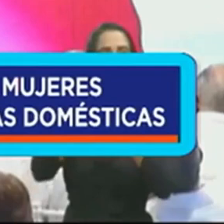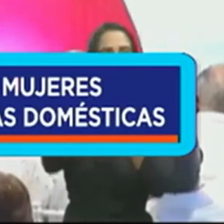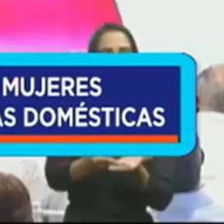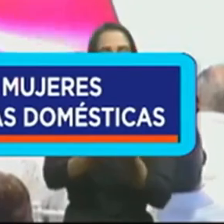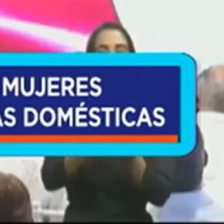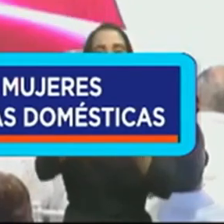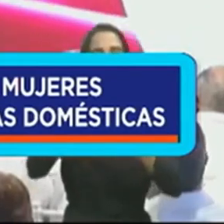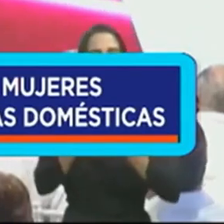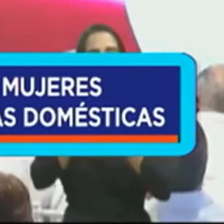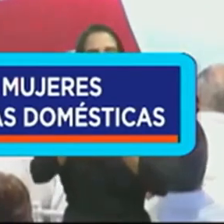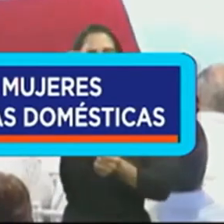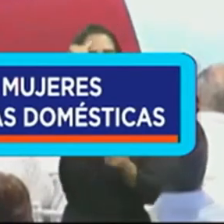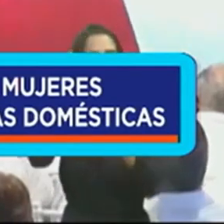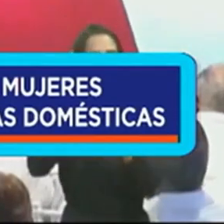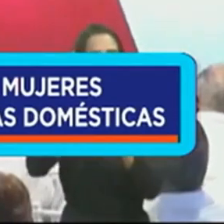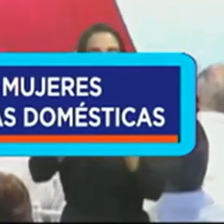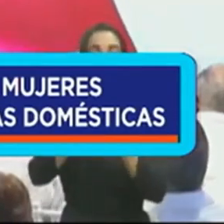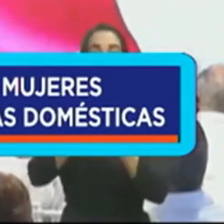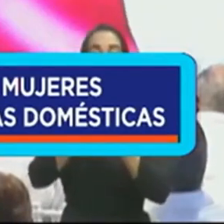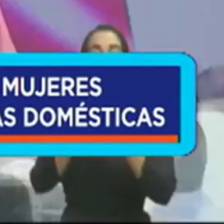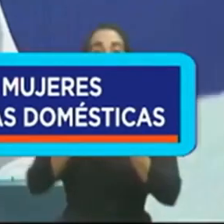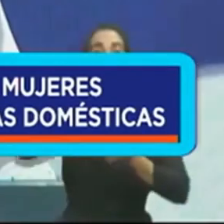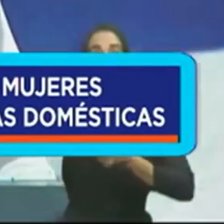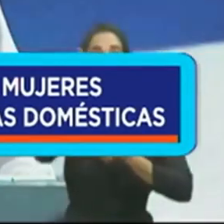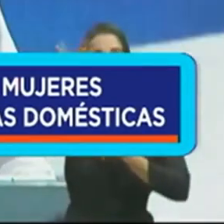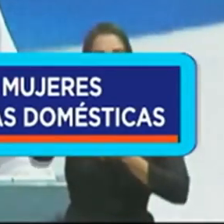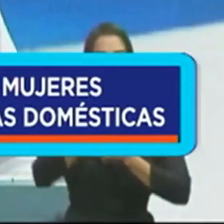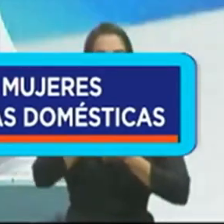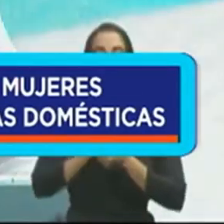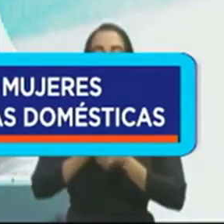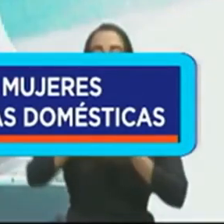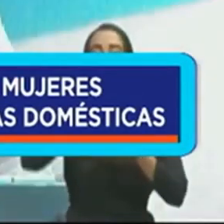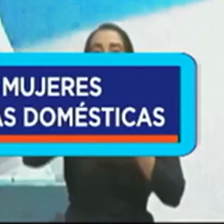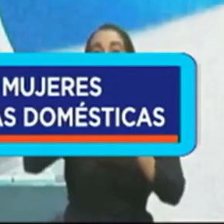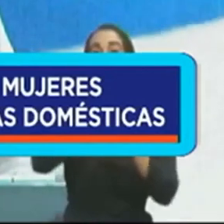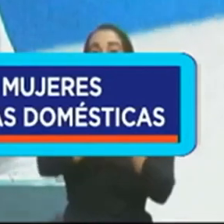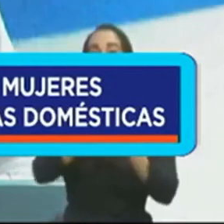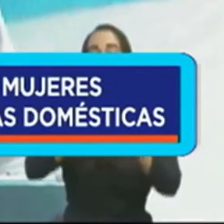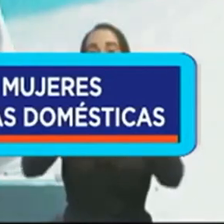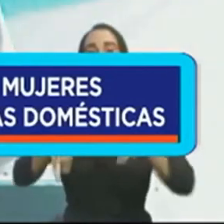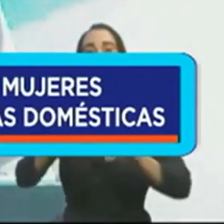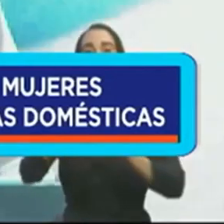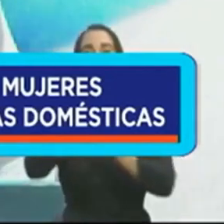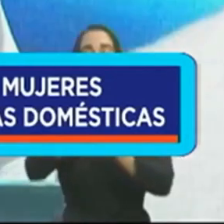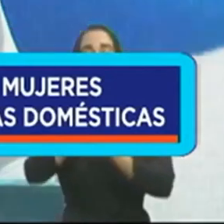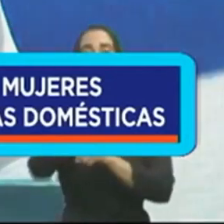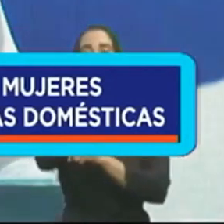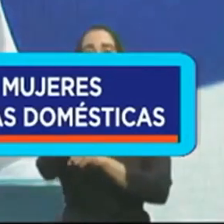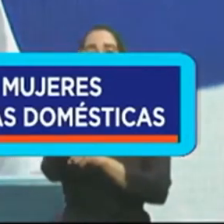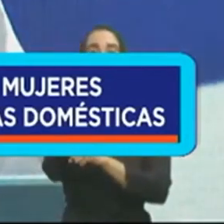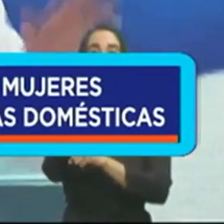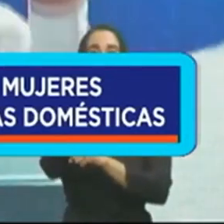queremos dejar como legado a las nuevas generaciones. La resolución del Ministerio de Trabajo número